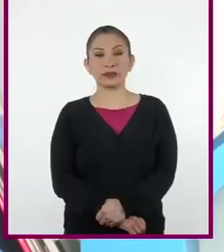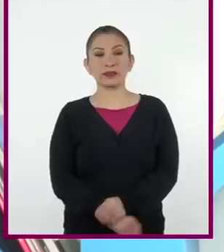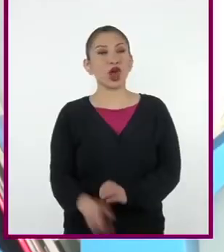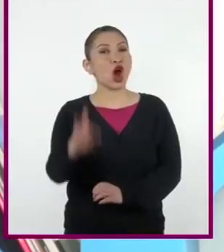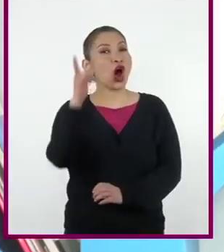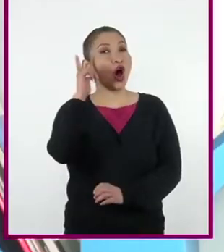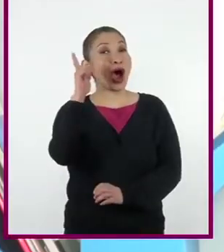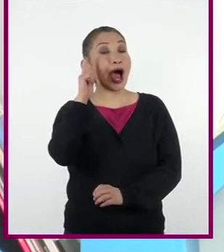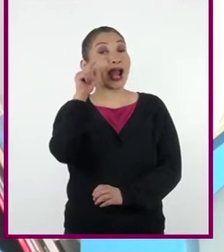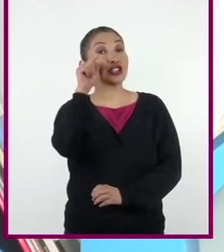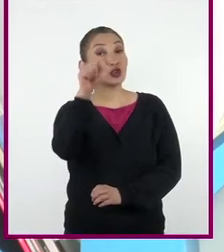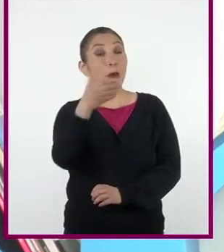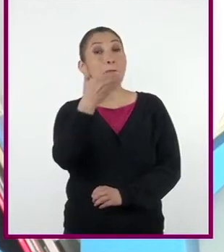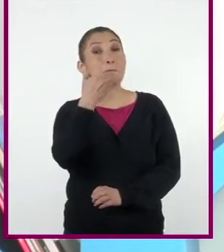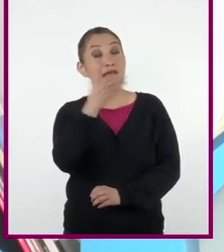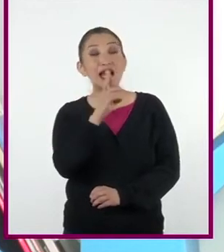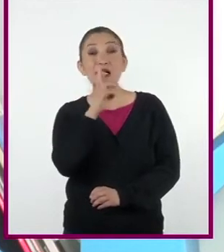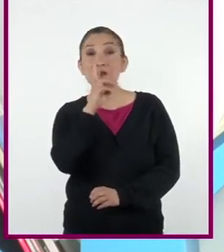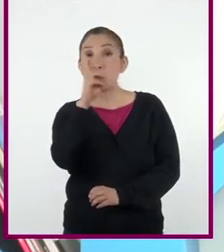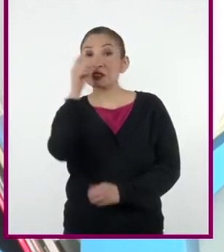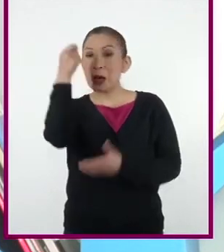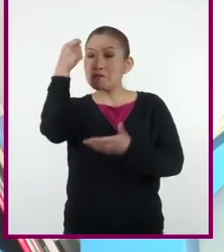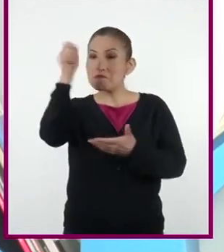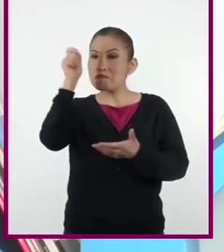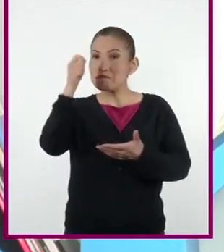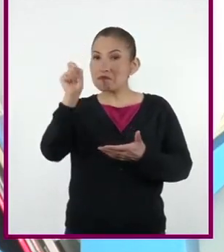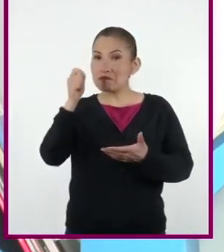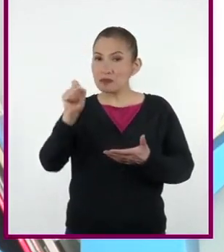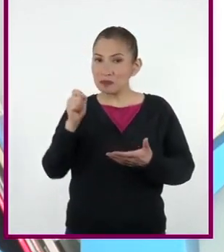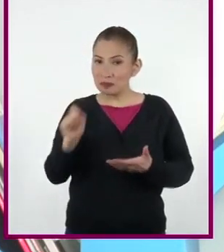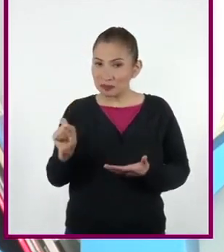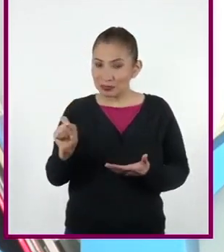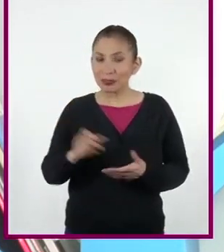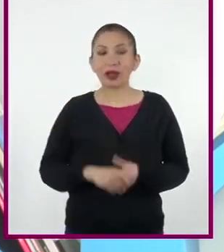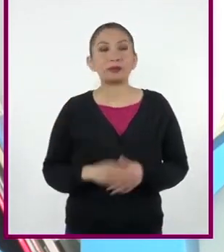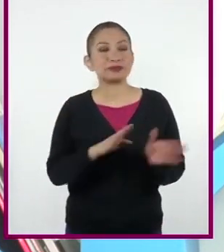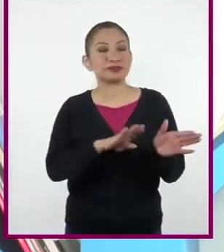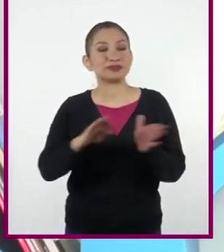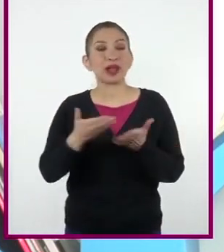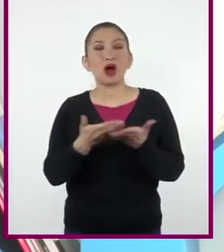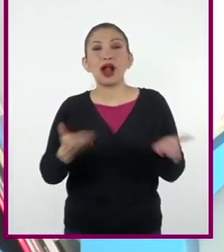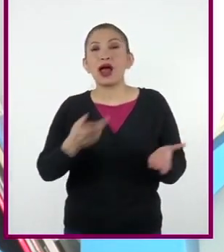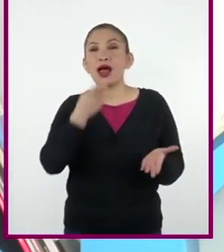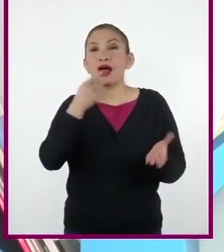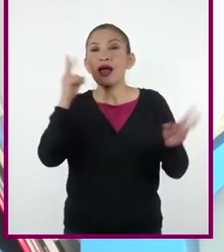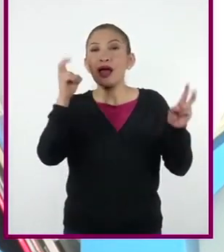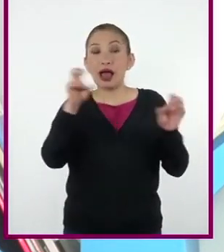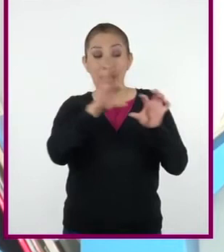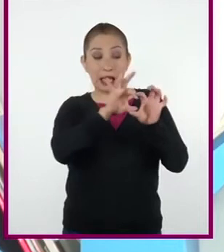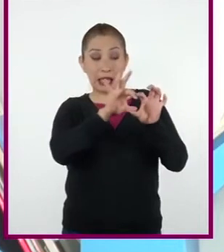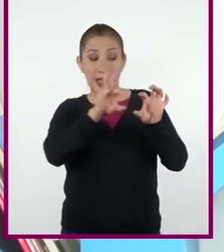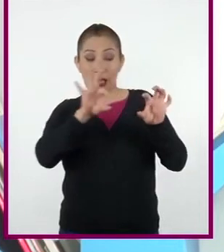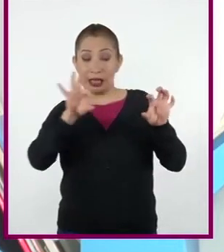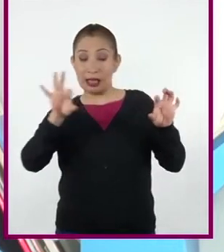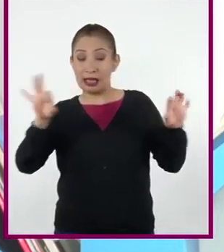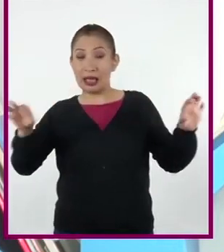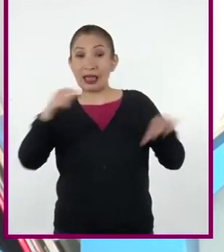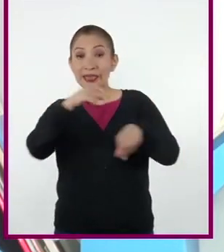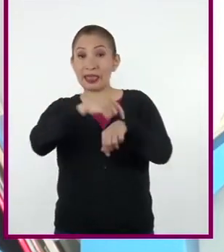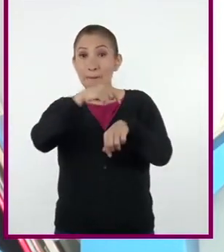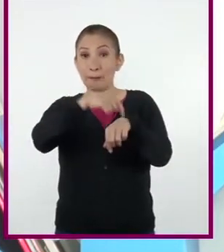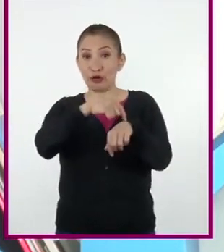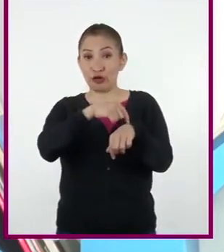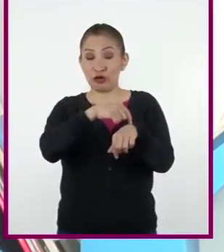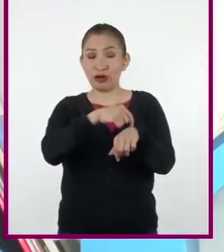Esperamos que hayan tenido correctas todas sus respuestas. Ahora hablaremos de las líneas del tiempo.